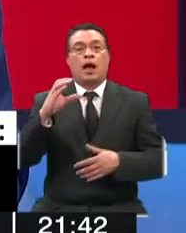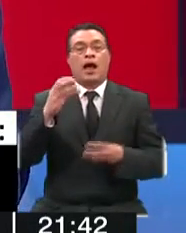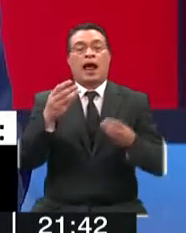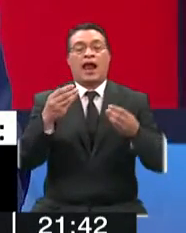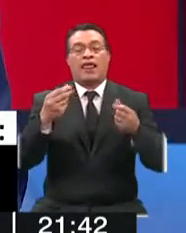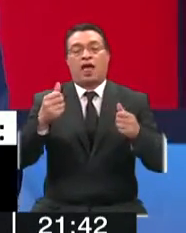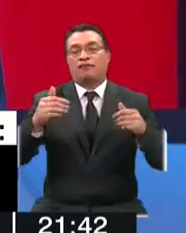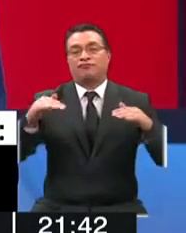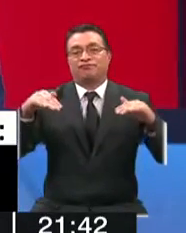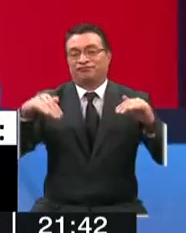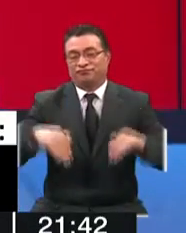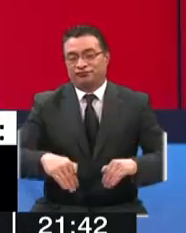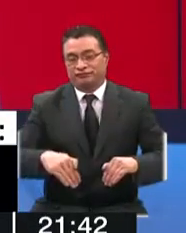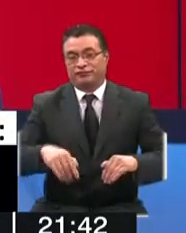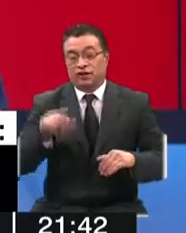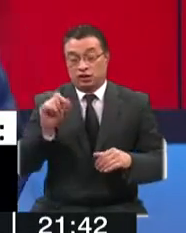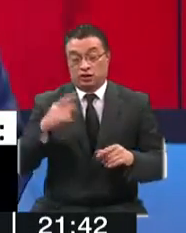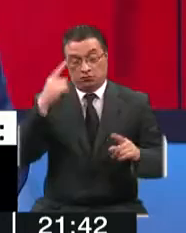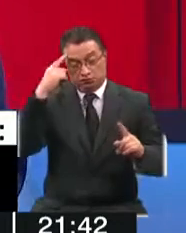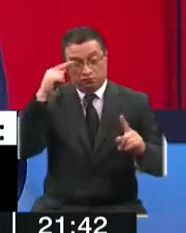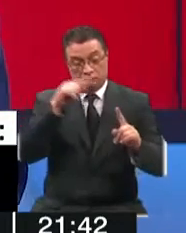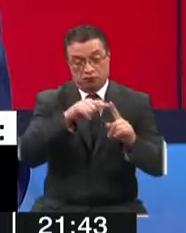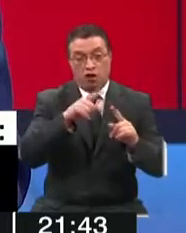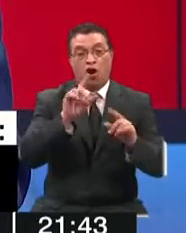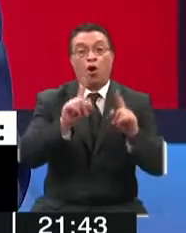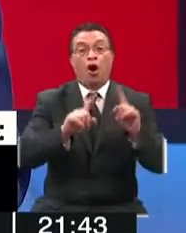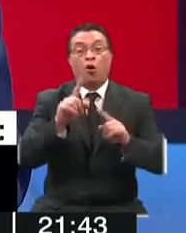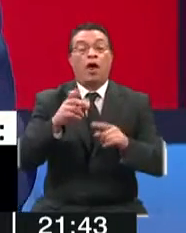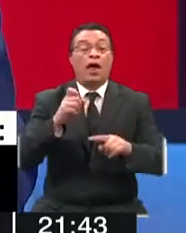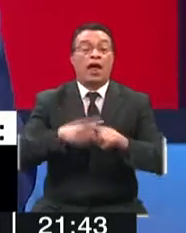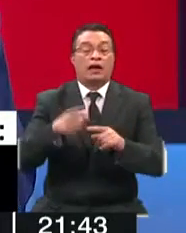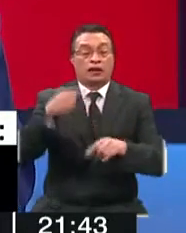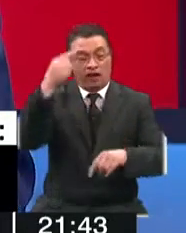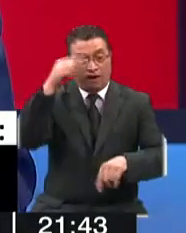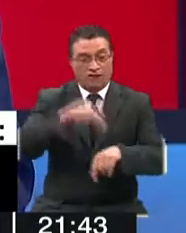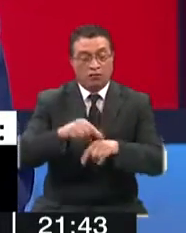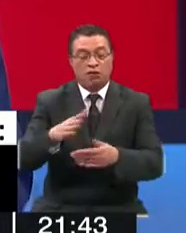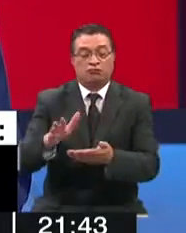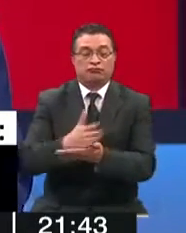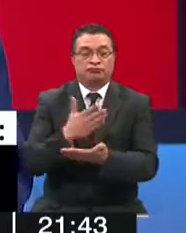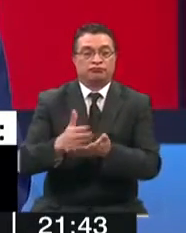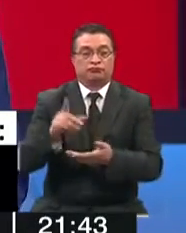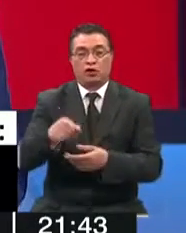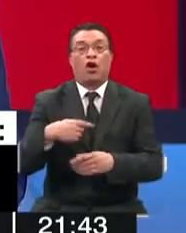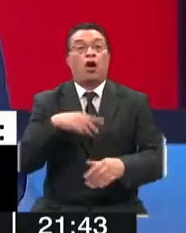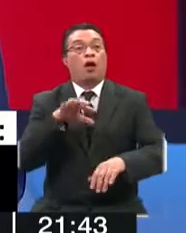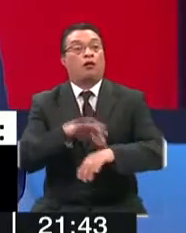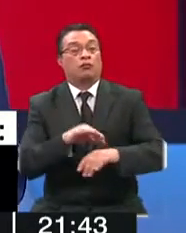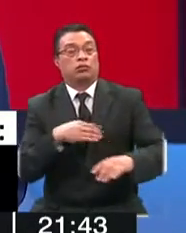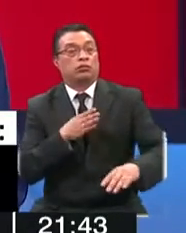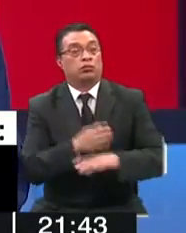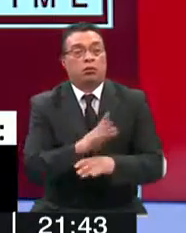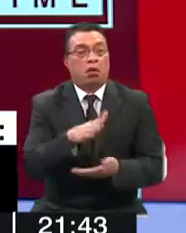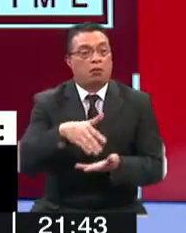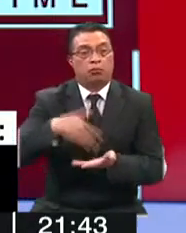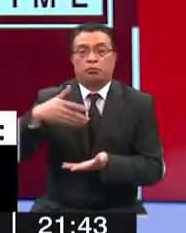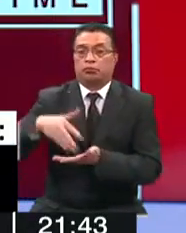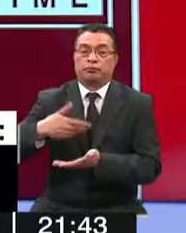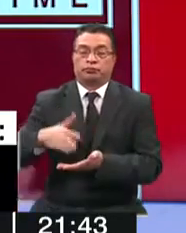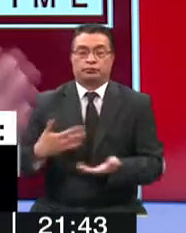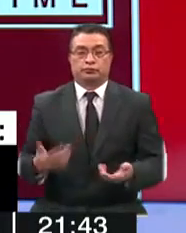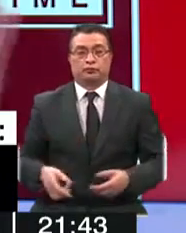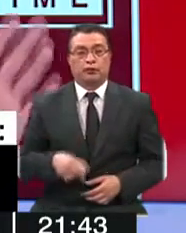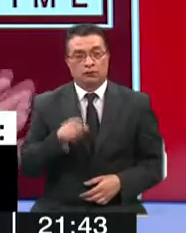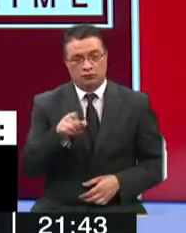tienen, o eventualmente orientados a omitir alguna preexistencia, después van a tener problemas de cobertura en la ISAPRE que los reciba? Superintendente, ¿no se